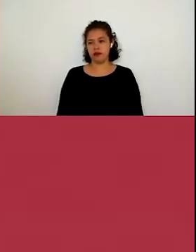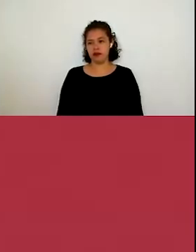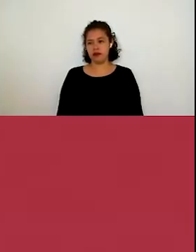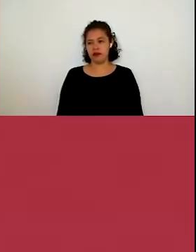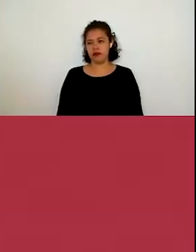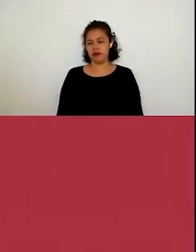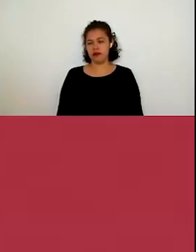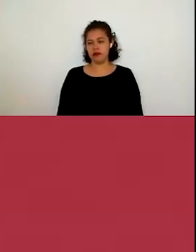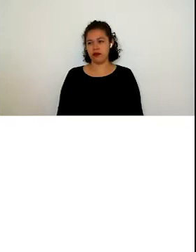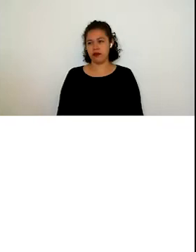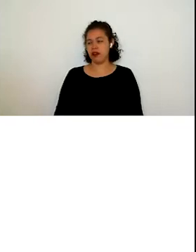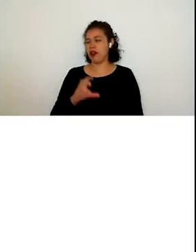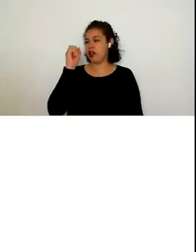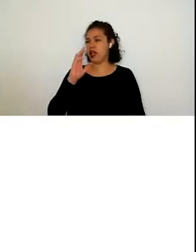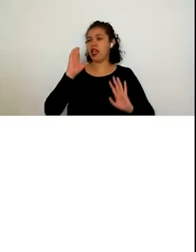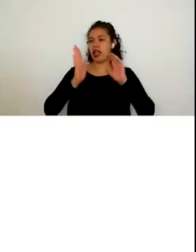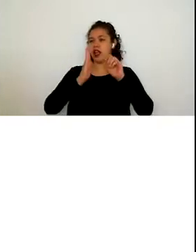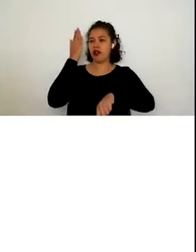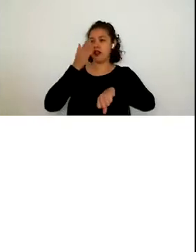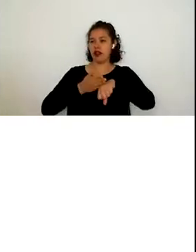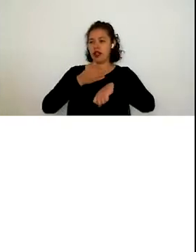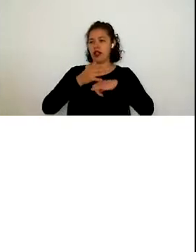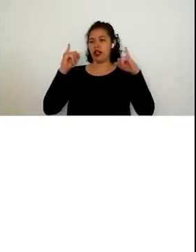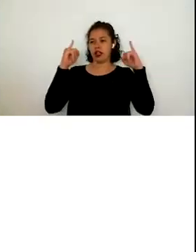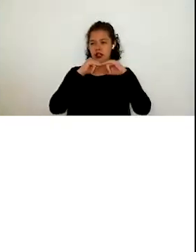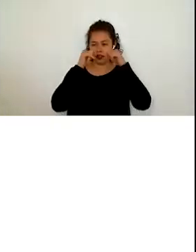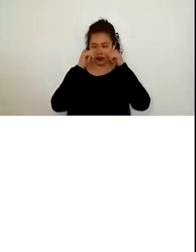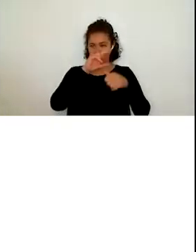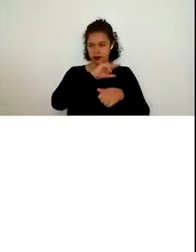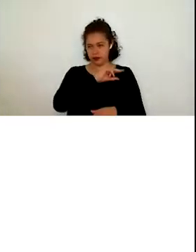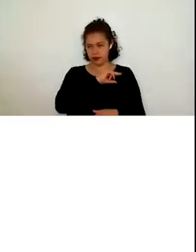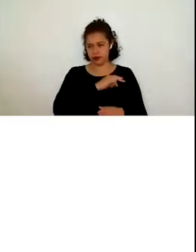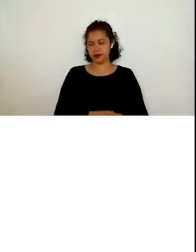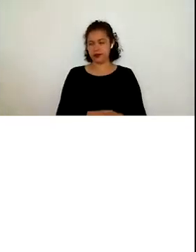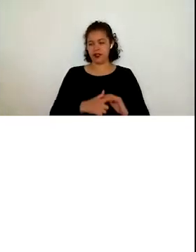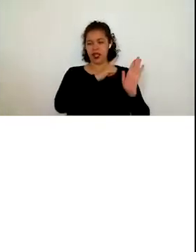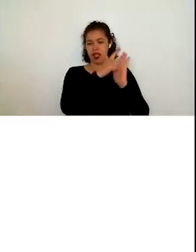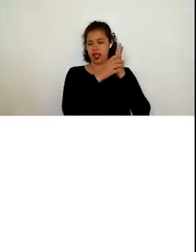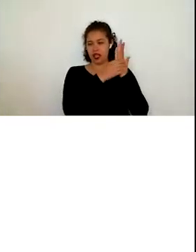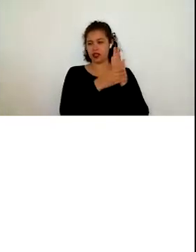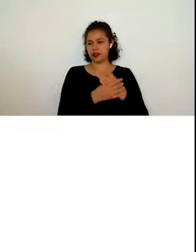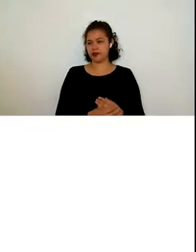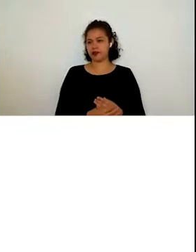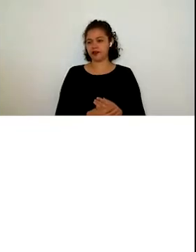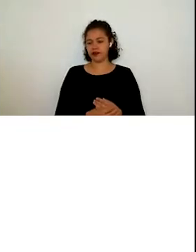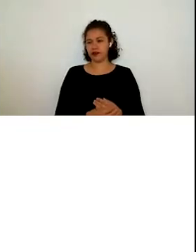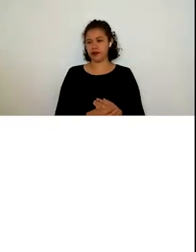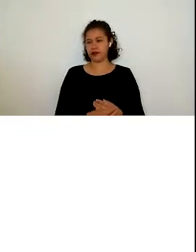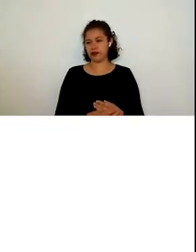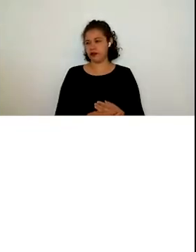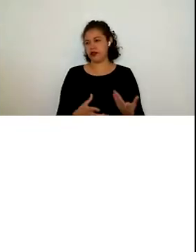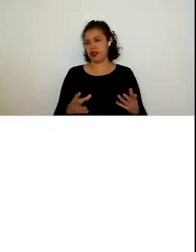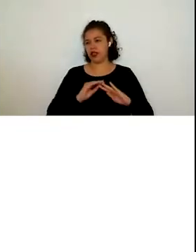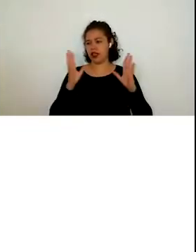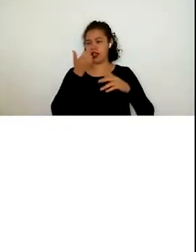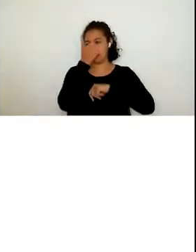Ok, las sanciones conforme a la Ley de Instituciones de Asistencia Privada, pues básicamente son administrativas y